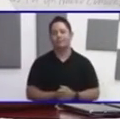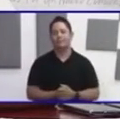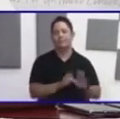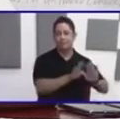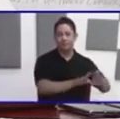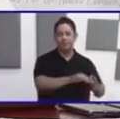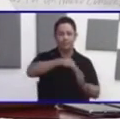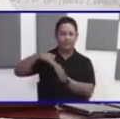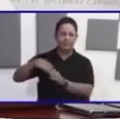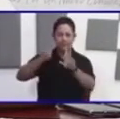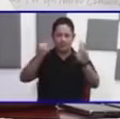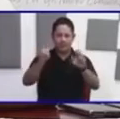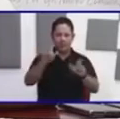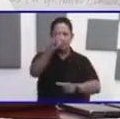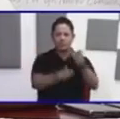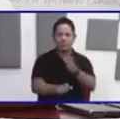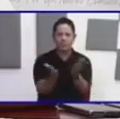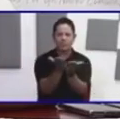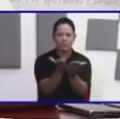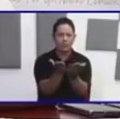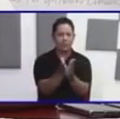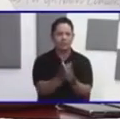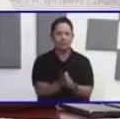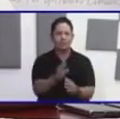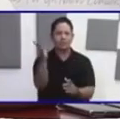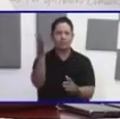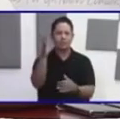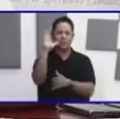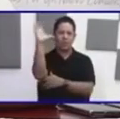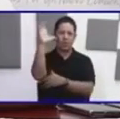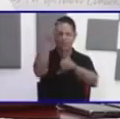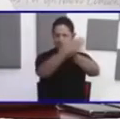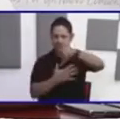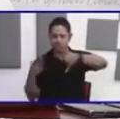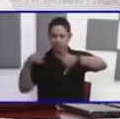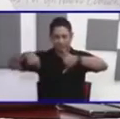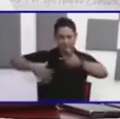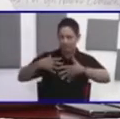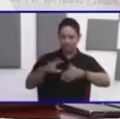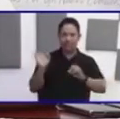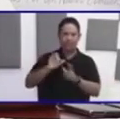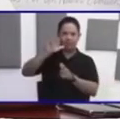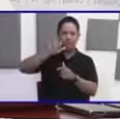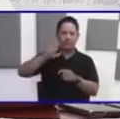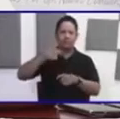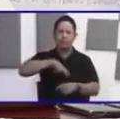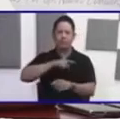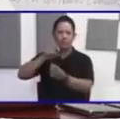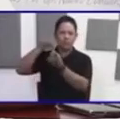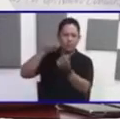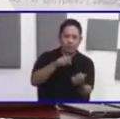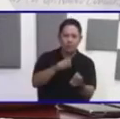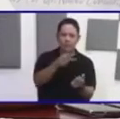los estudiantes que se encuentran fuera de la isla, anunciamos un subsidio de